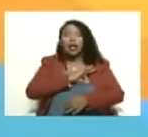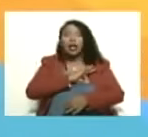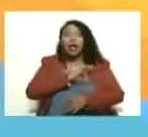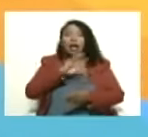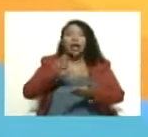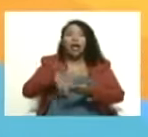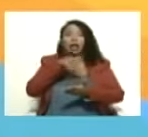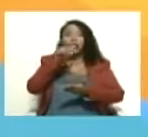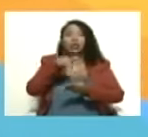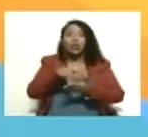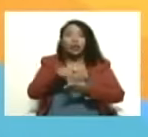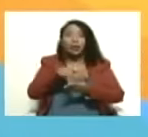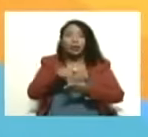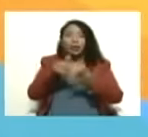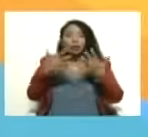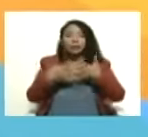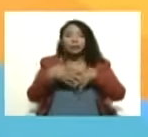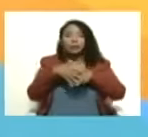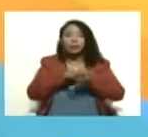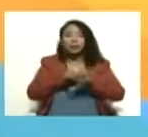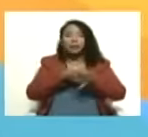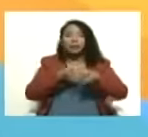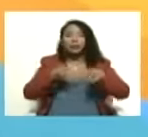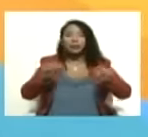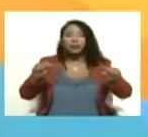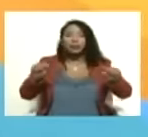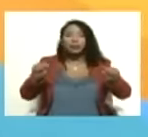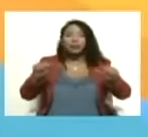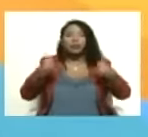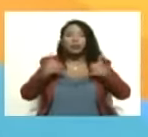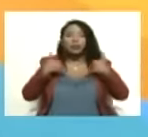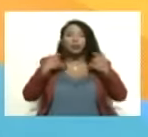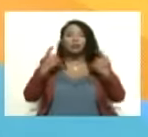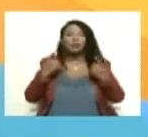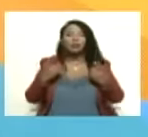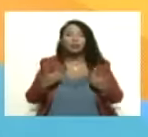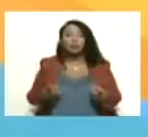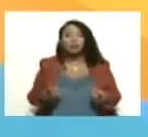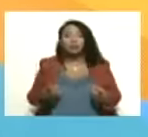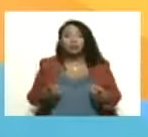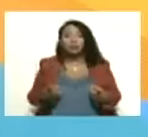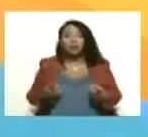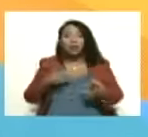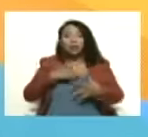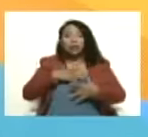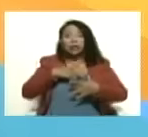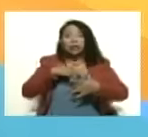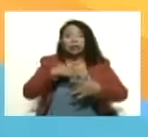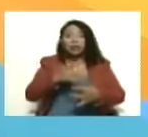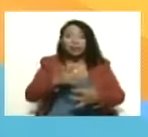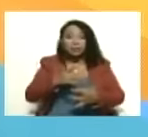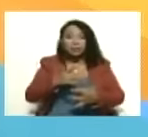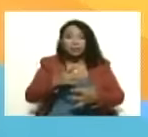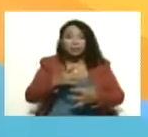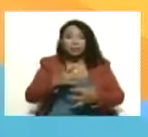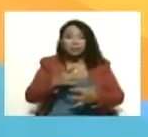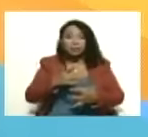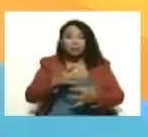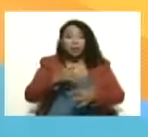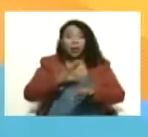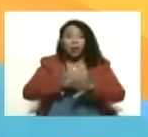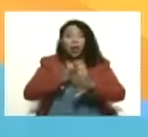nacionalidad la integridad territorial la autodeterminación y los intereses de la nación pues la acción móvil